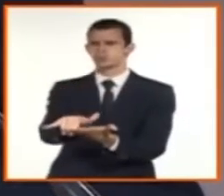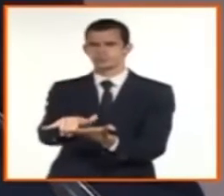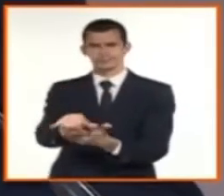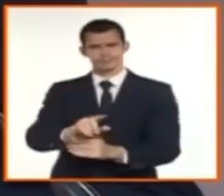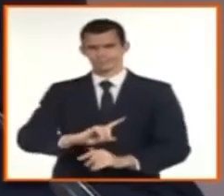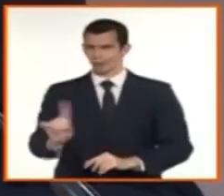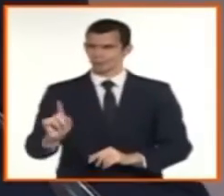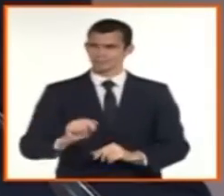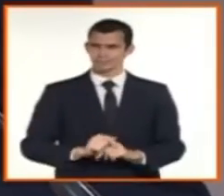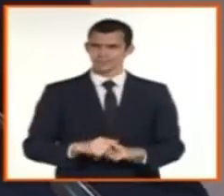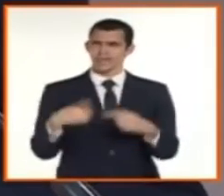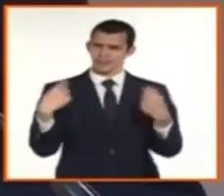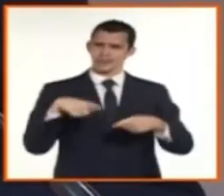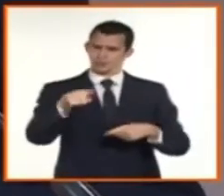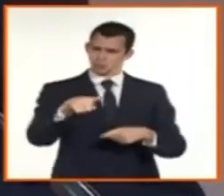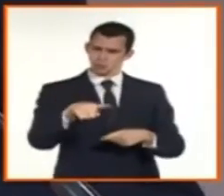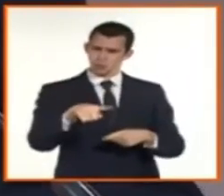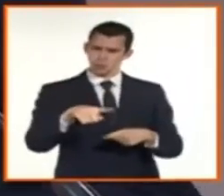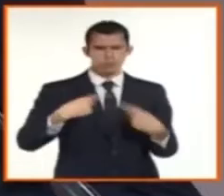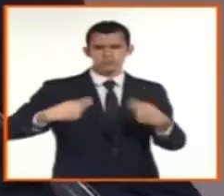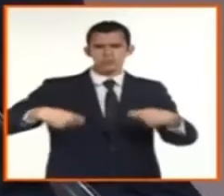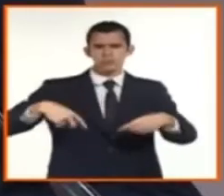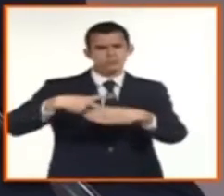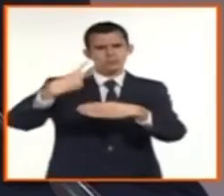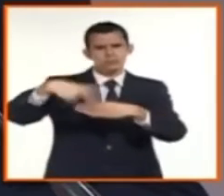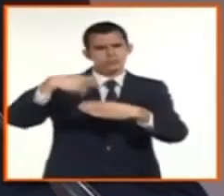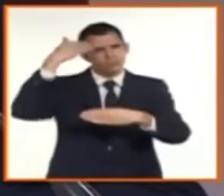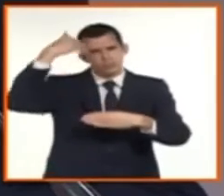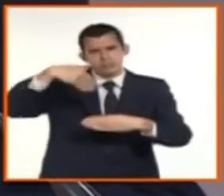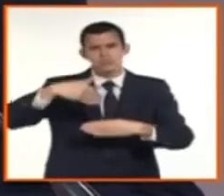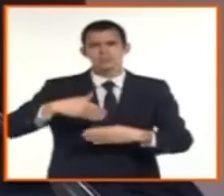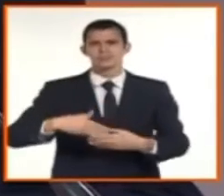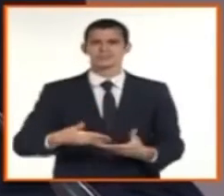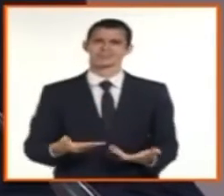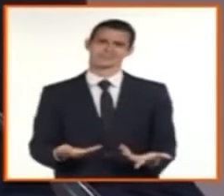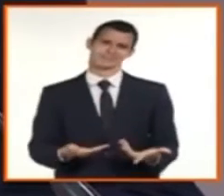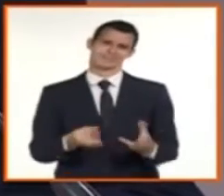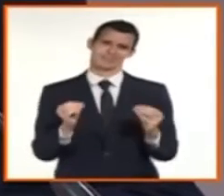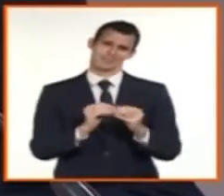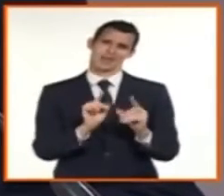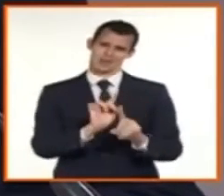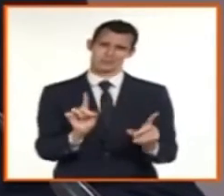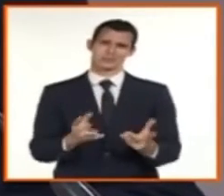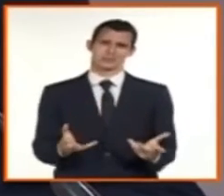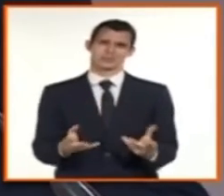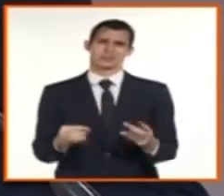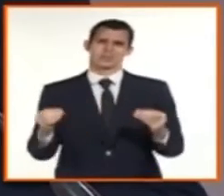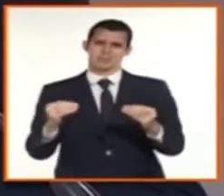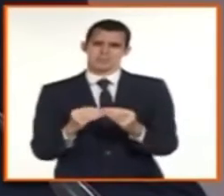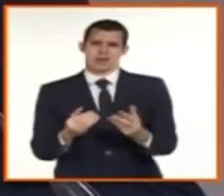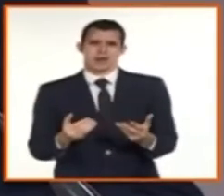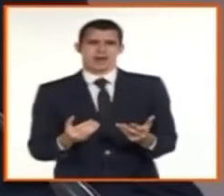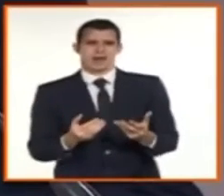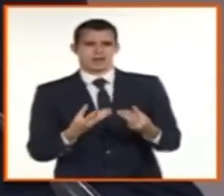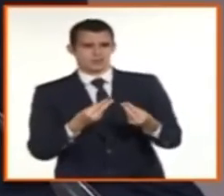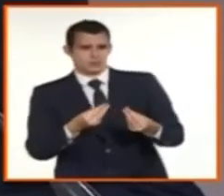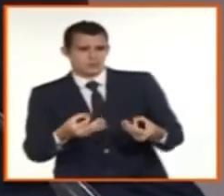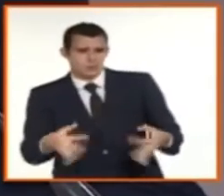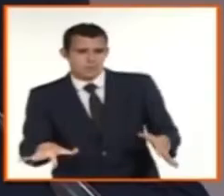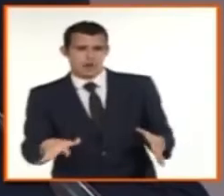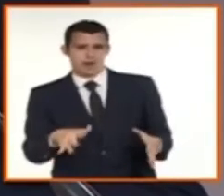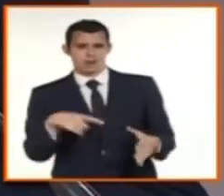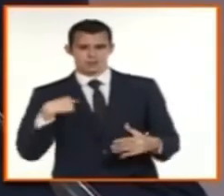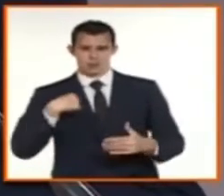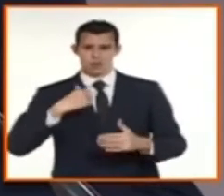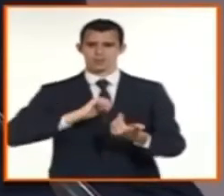vigor ni la federación es un pueblo que reclama que existan un acuerdo una